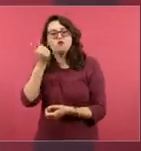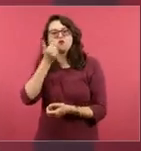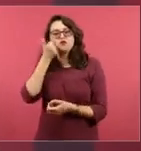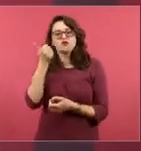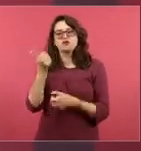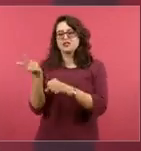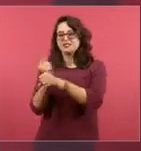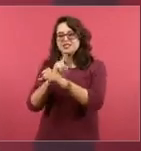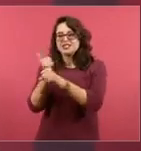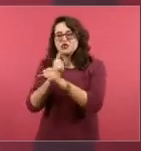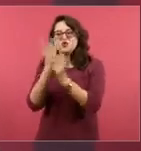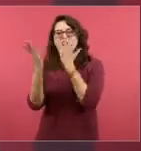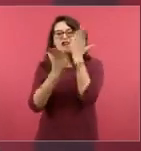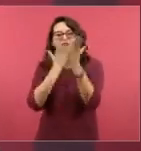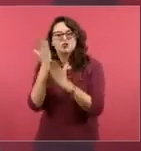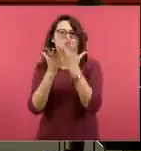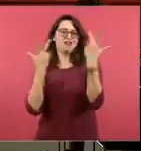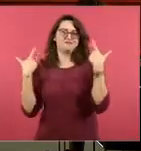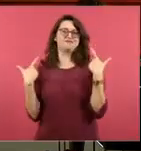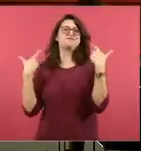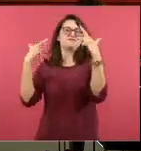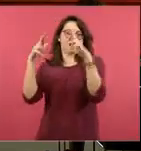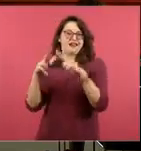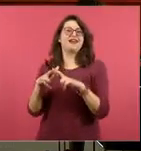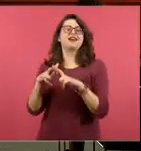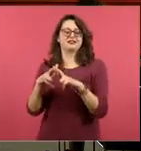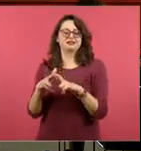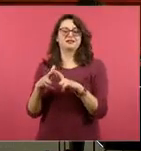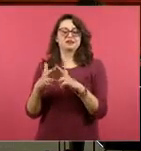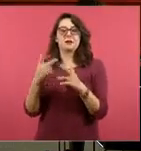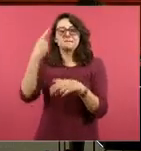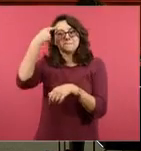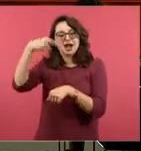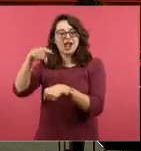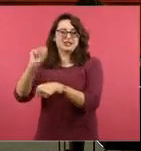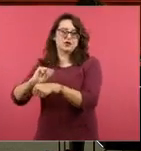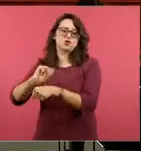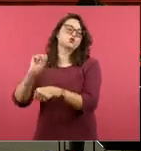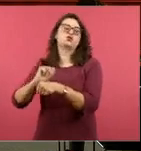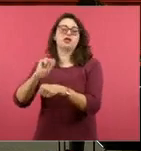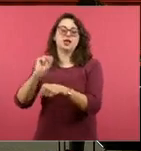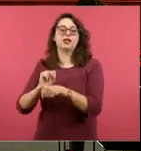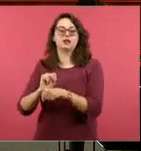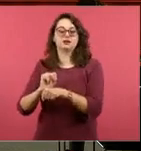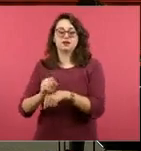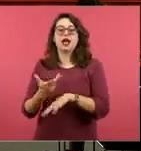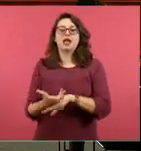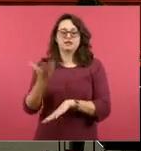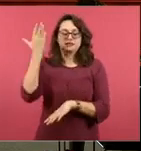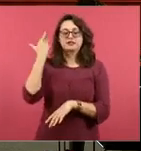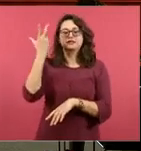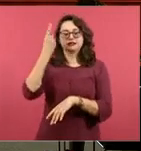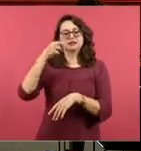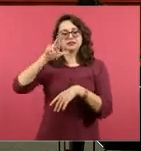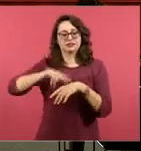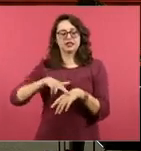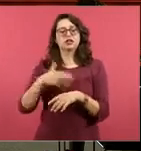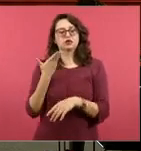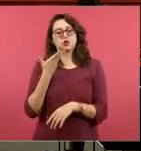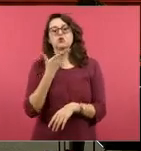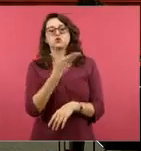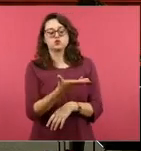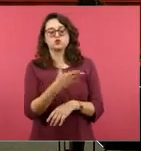maestras que se van a dedicar a dar clases en nivel secundaria. Él fue director de esa